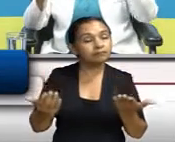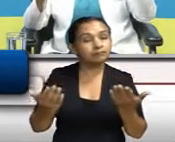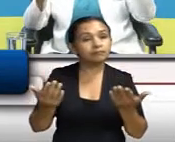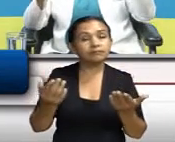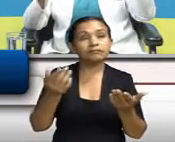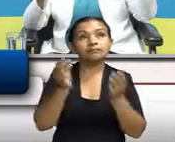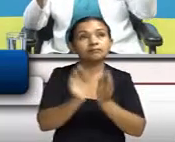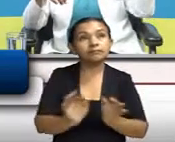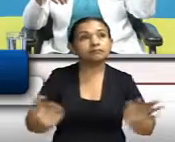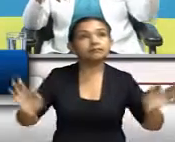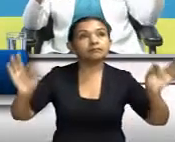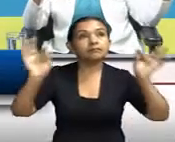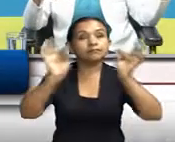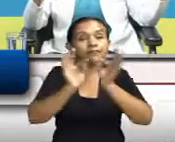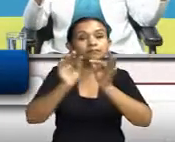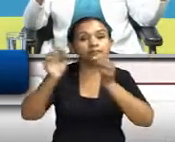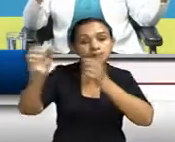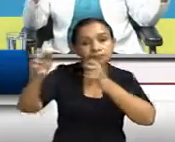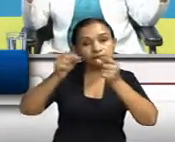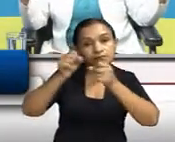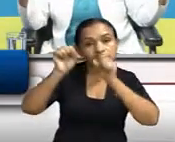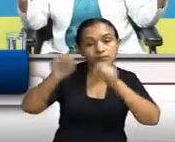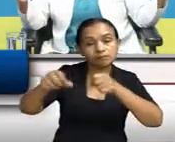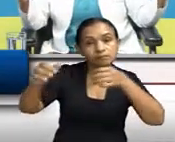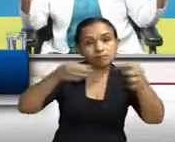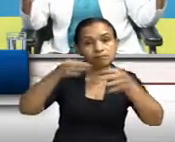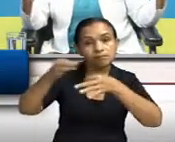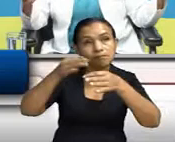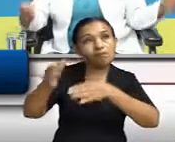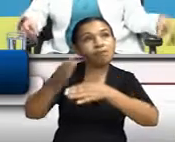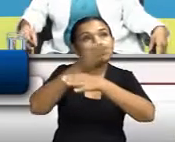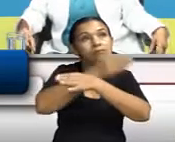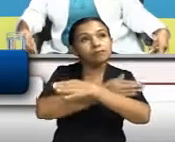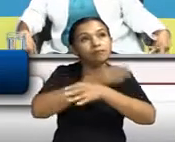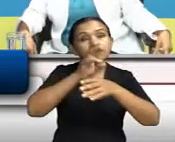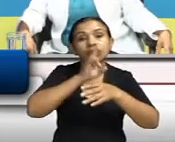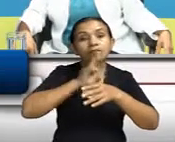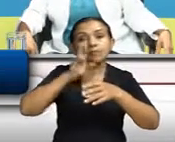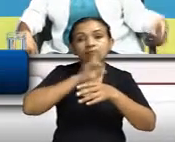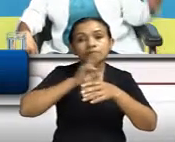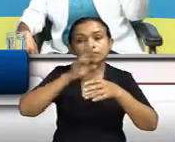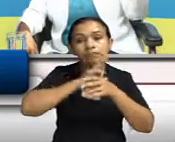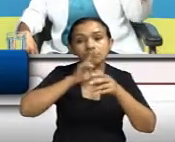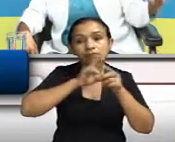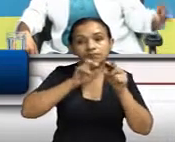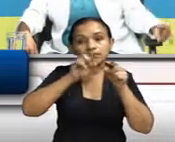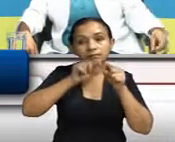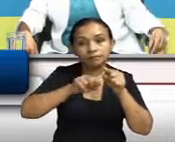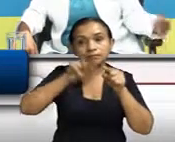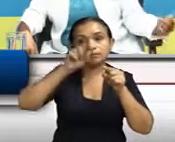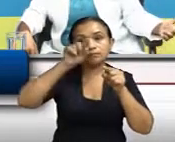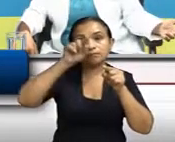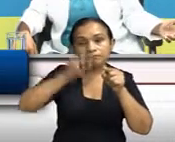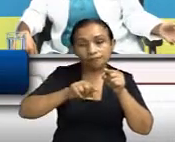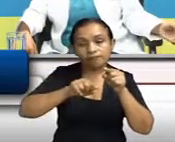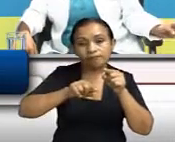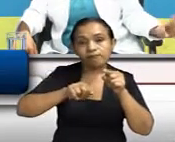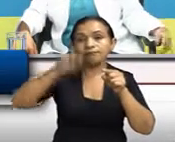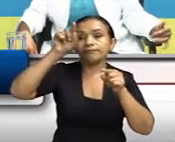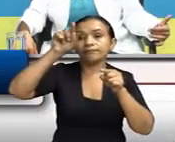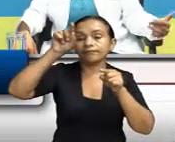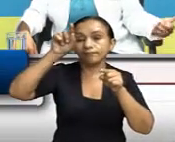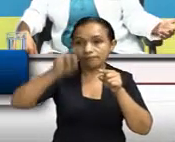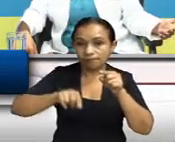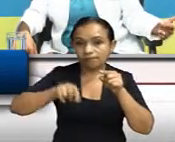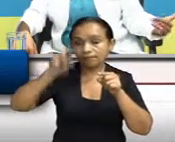lo importante, él nos puede mencionar que ha tenido en varias ocasiones. Por ejemplo, esos puntitos rojos que son. Eso está señalando que hay elevación en lo que